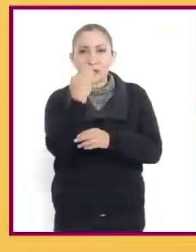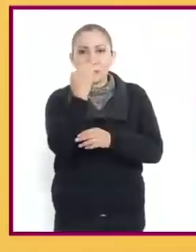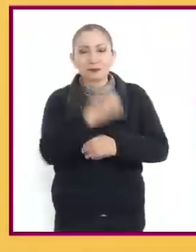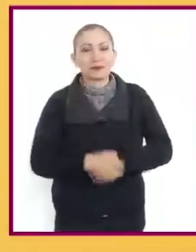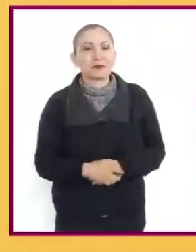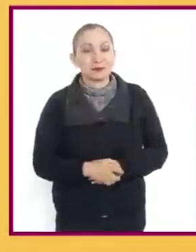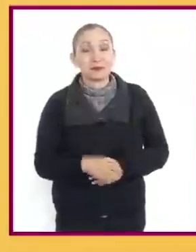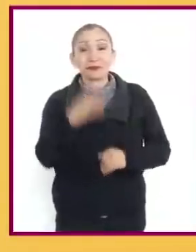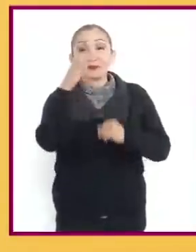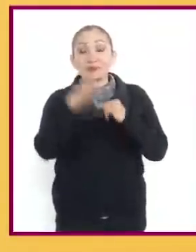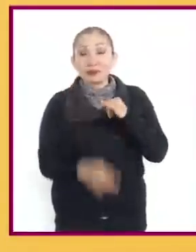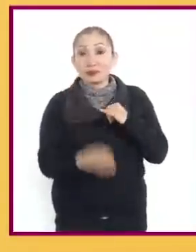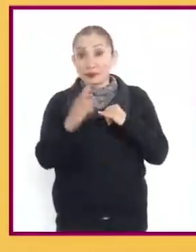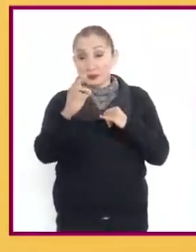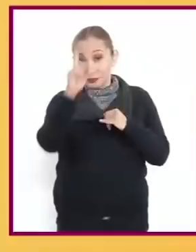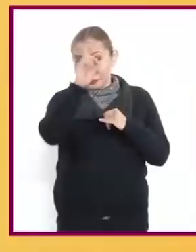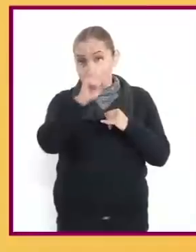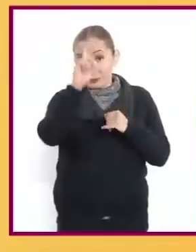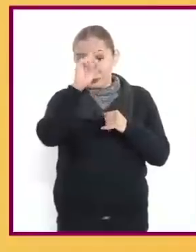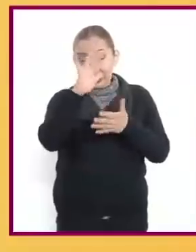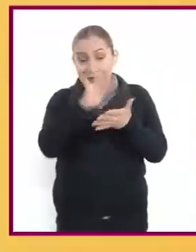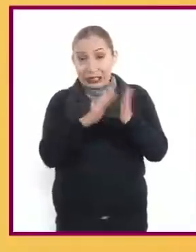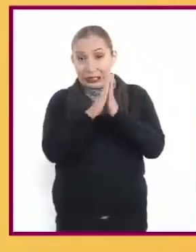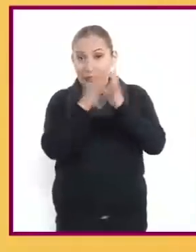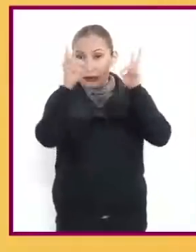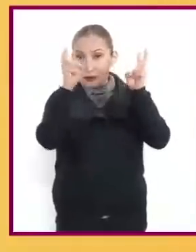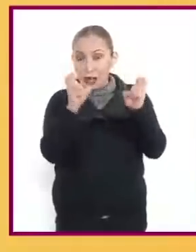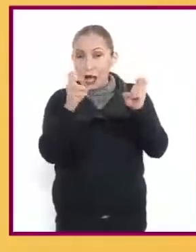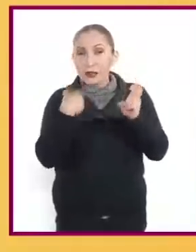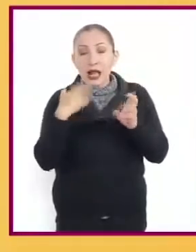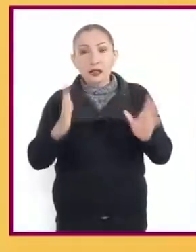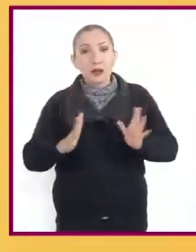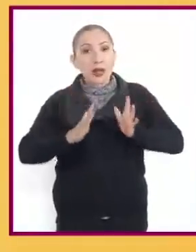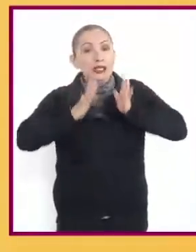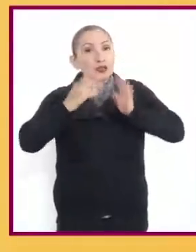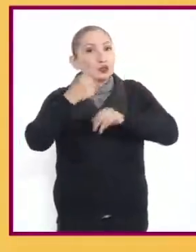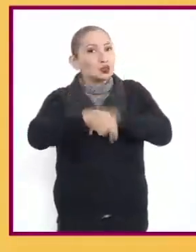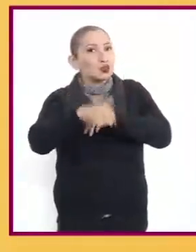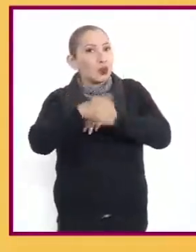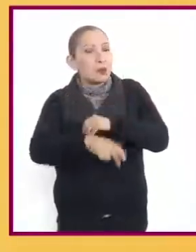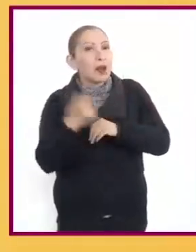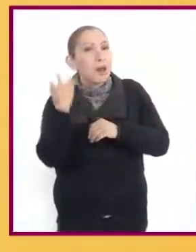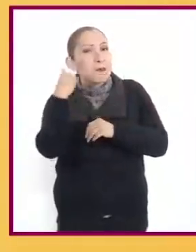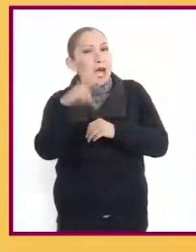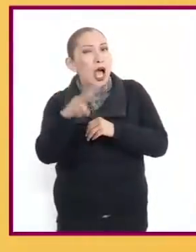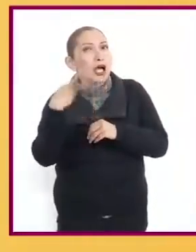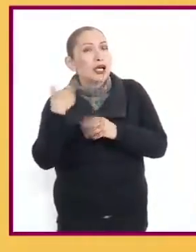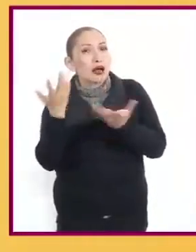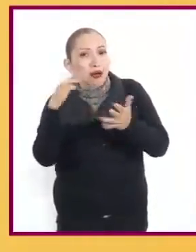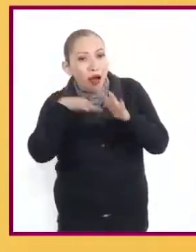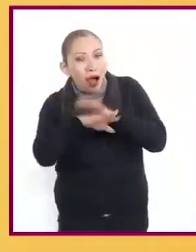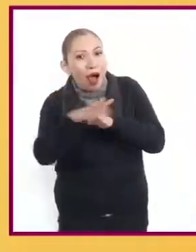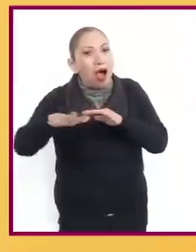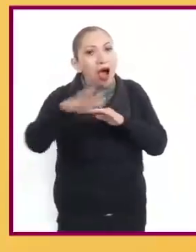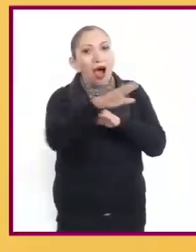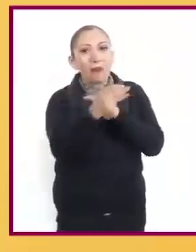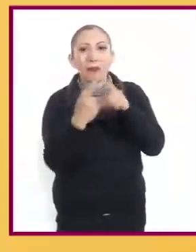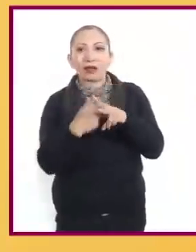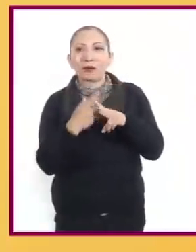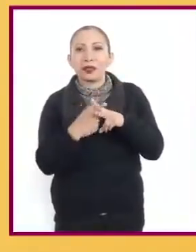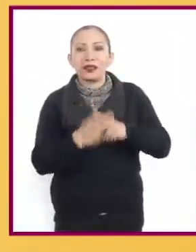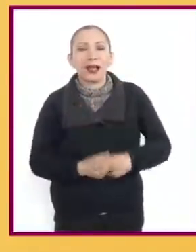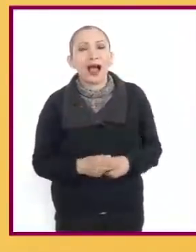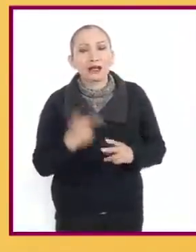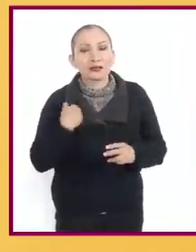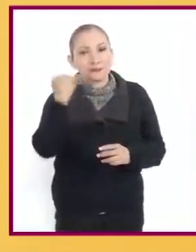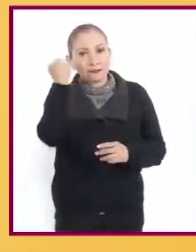escuelas. Finalmente, les recomendamos la lectura del libro La sorpresa de los números, un viaje al fascinante universo de las